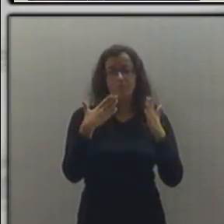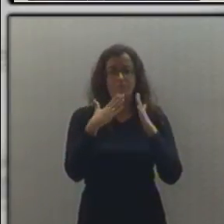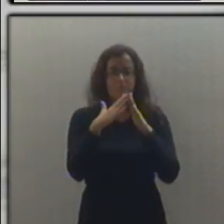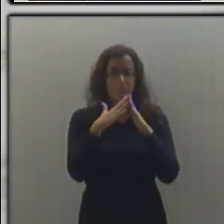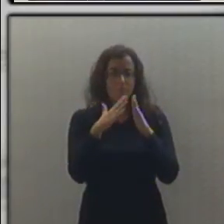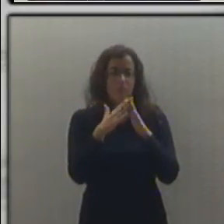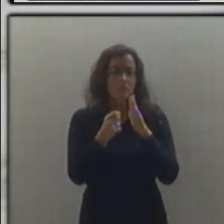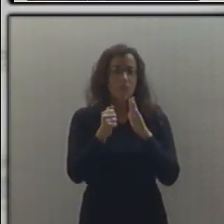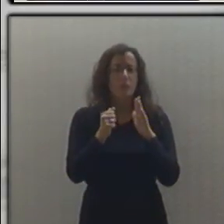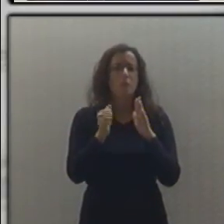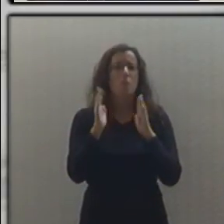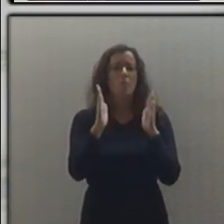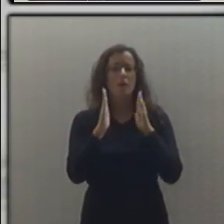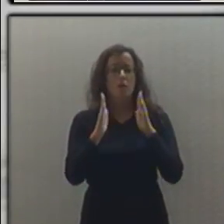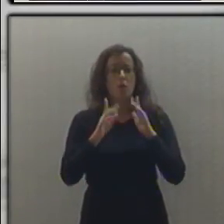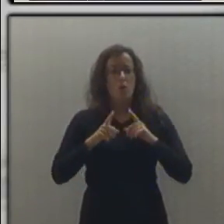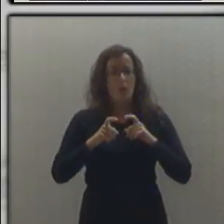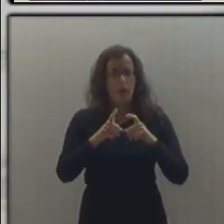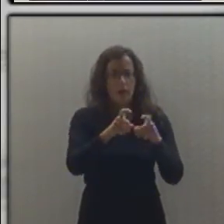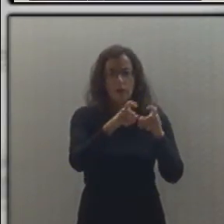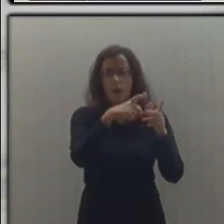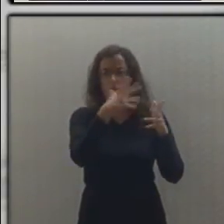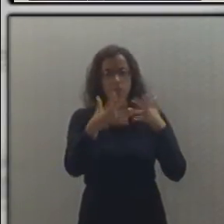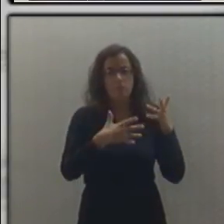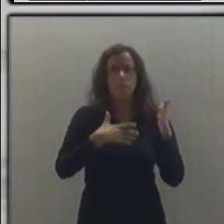estamos en el periodo de entreguerras, con lo cual necesitaban